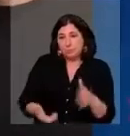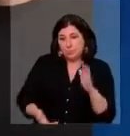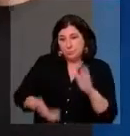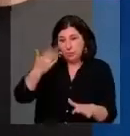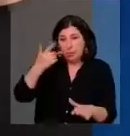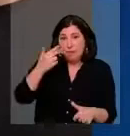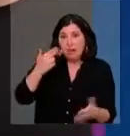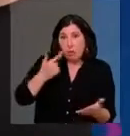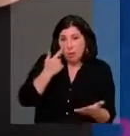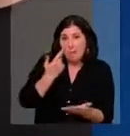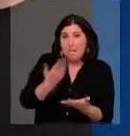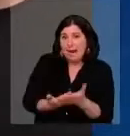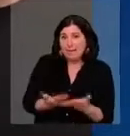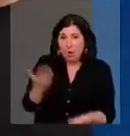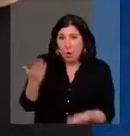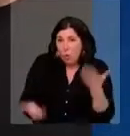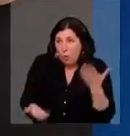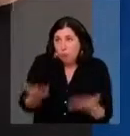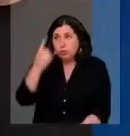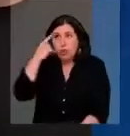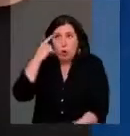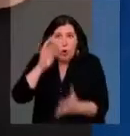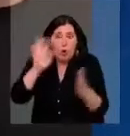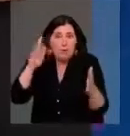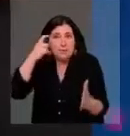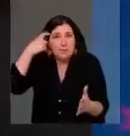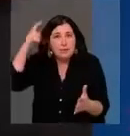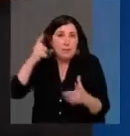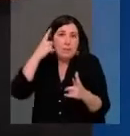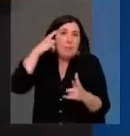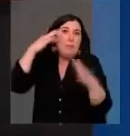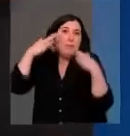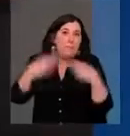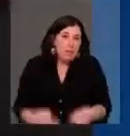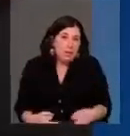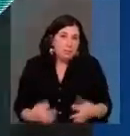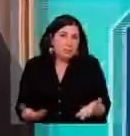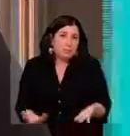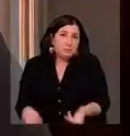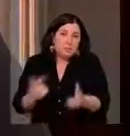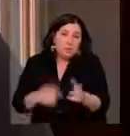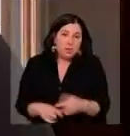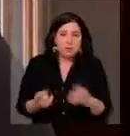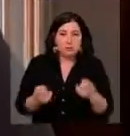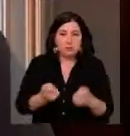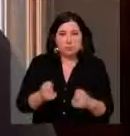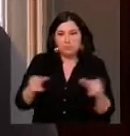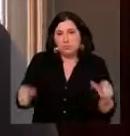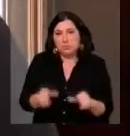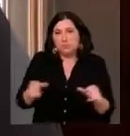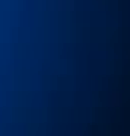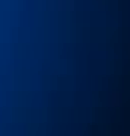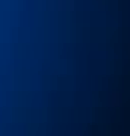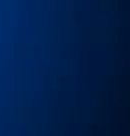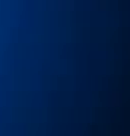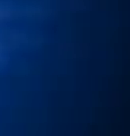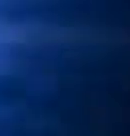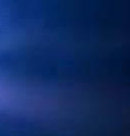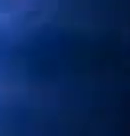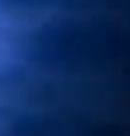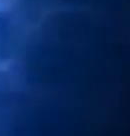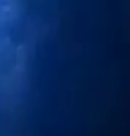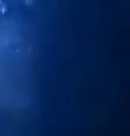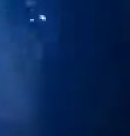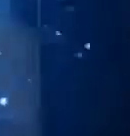está planteando justo no es descabellado y entendemos que corresponde si hay que llegar una medida de eso sería triste